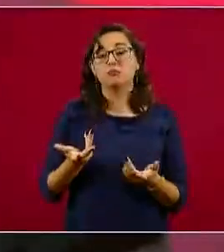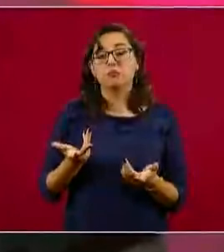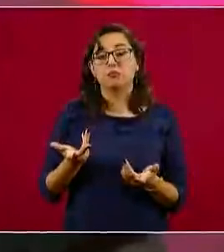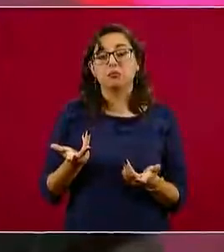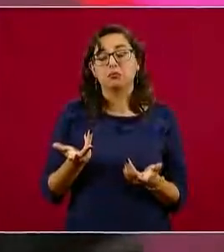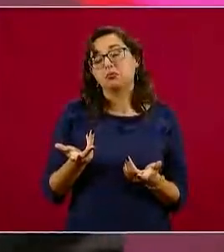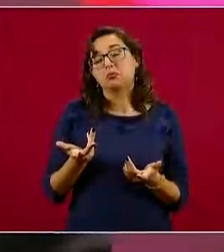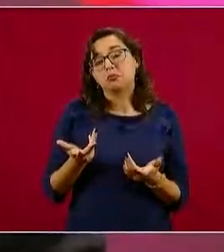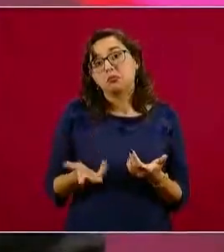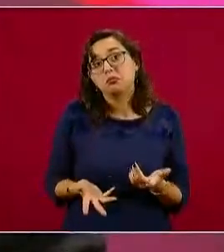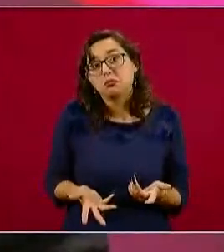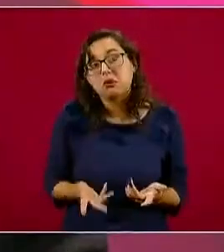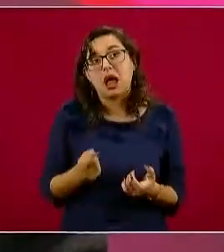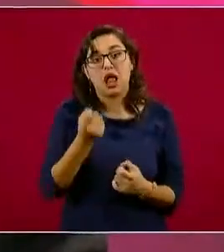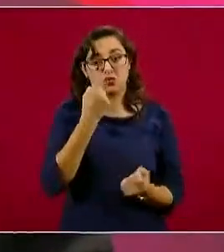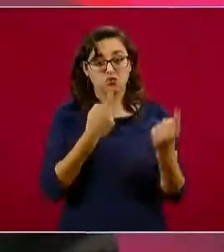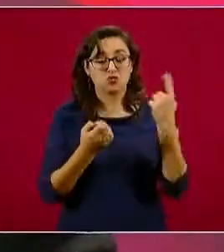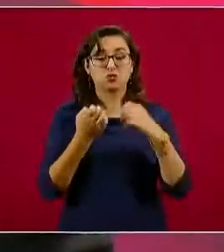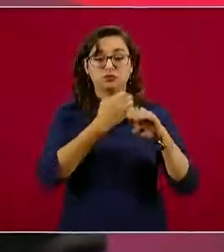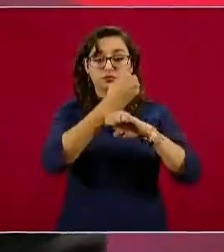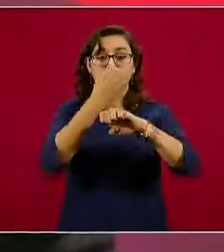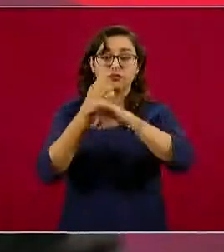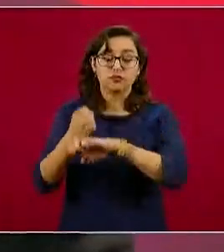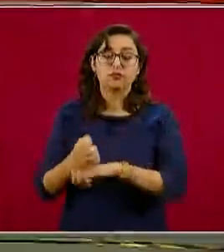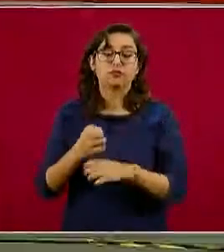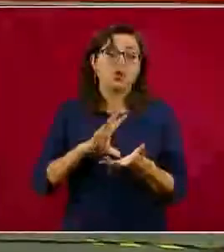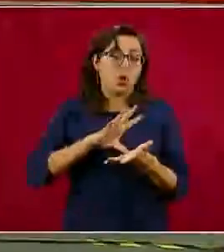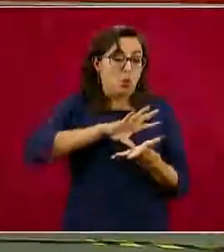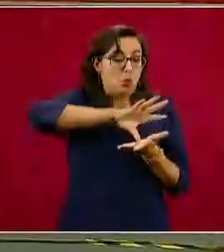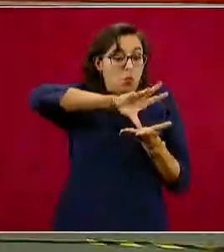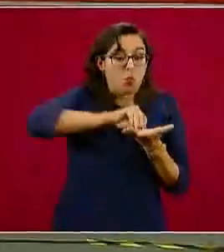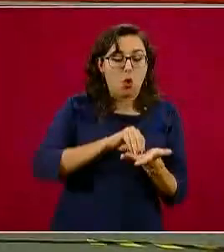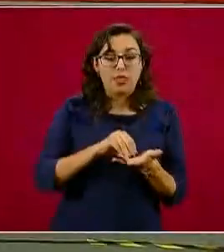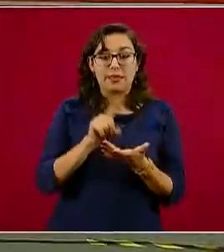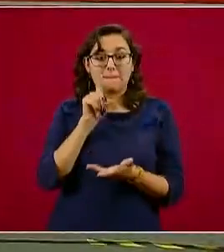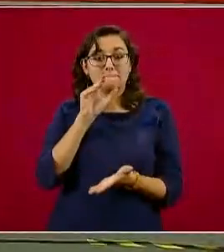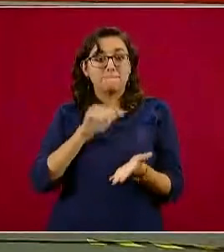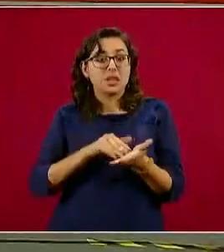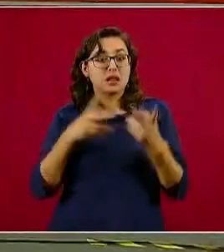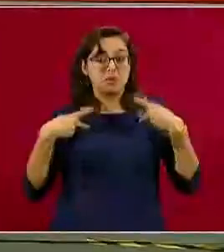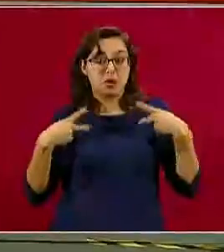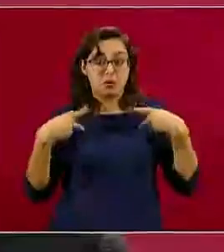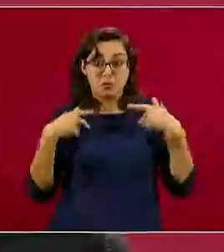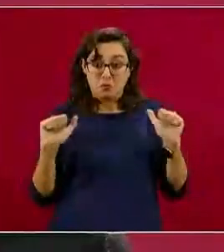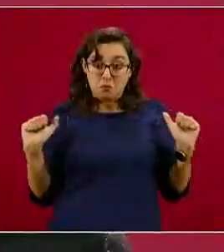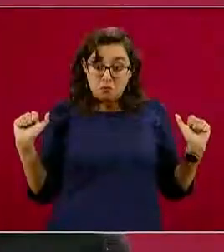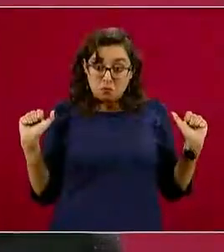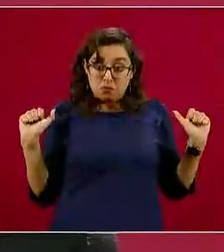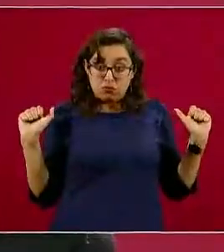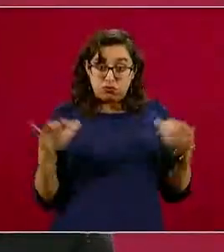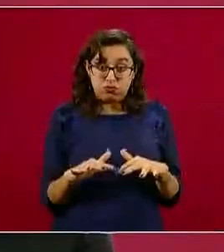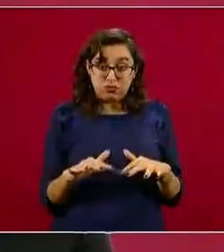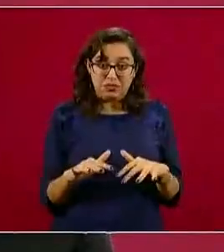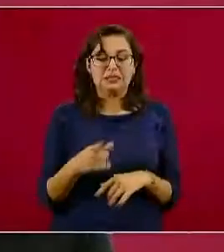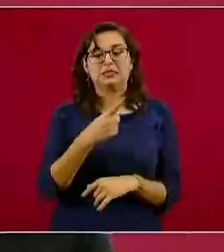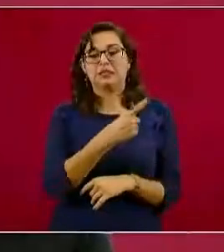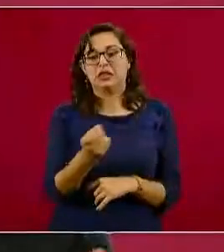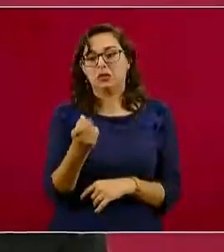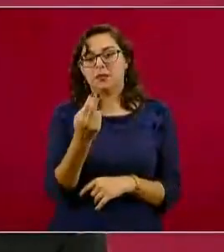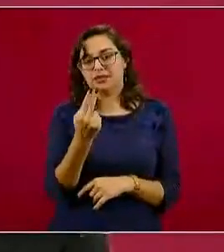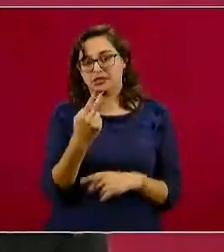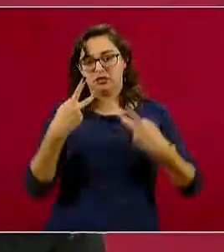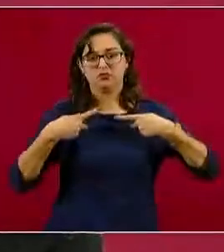Nos hablaban de algunos estados que tuvieron bodas con más de 1,000 personas y de repente resultaron enfermas 125